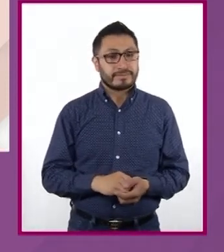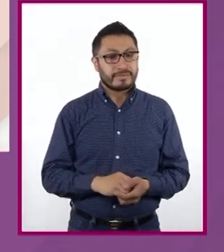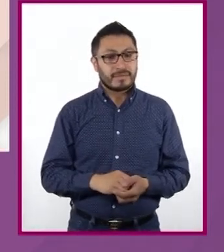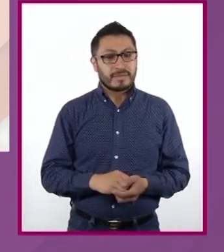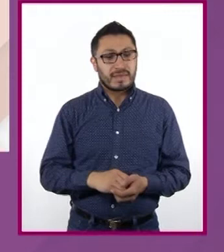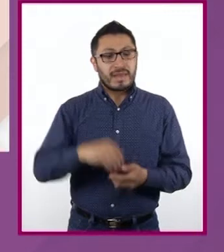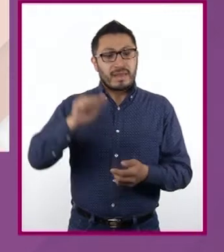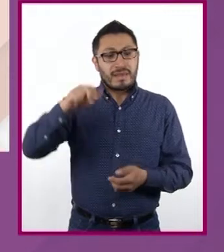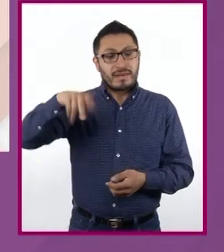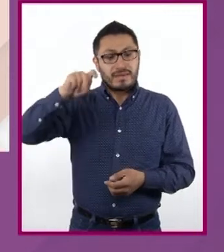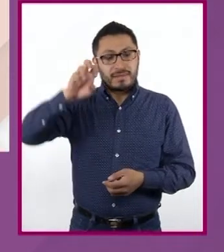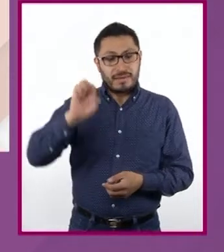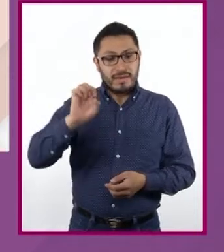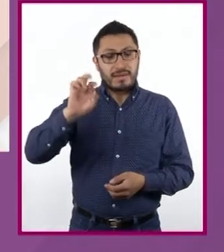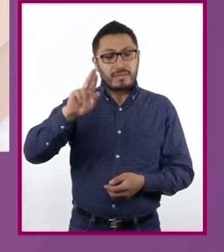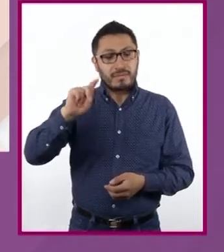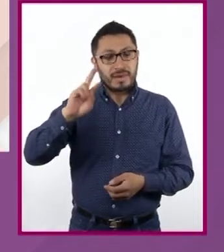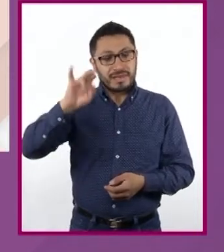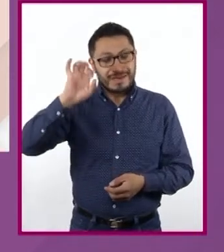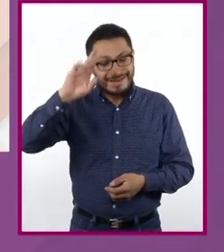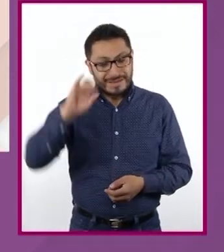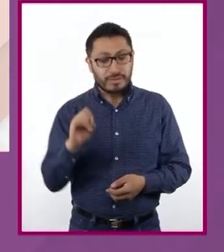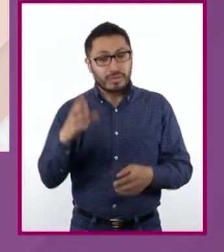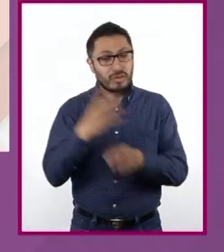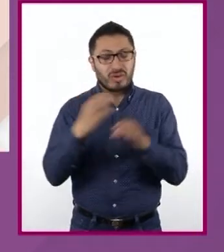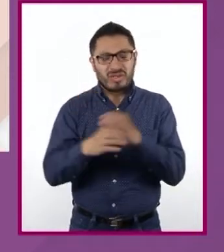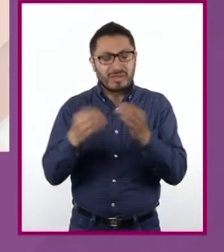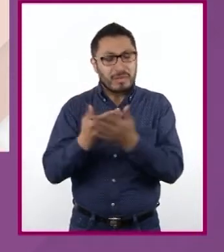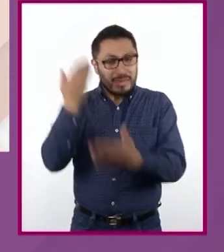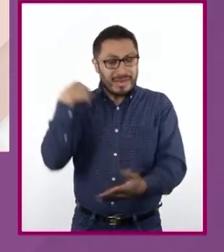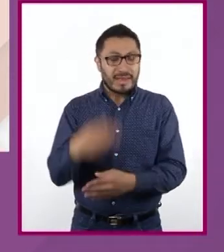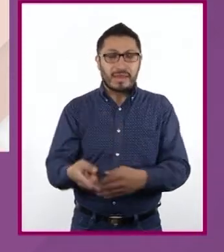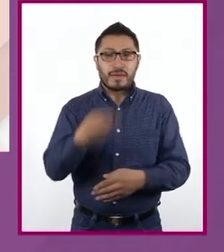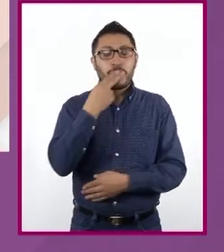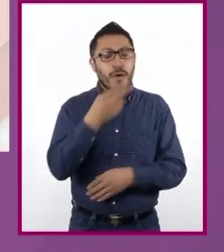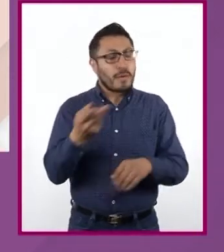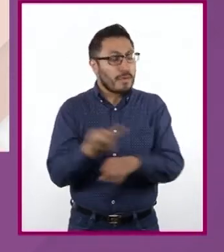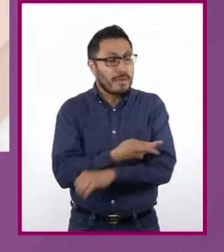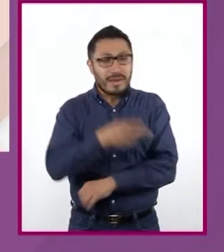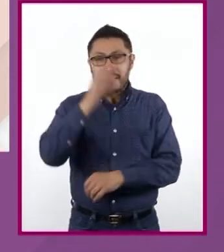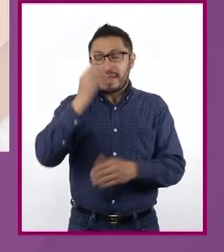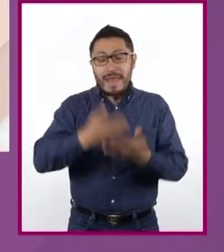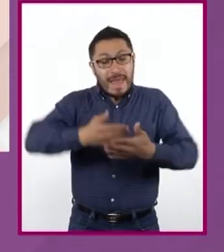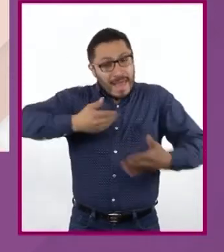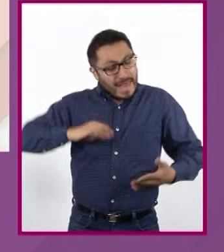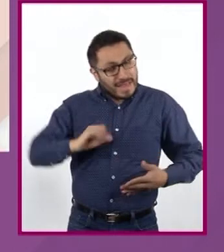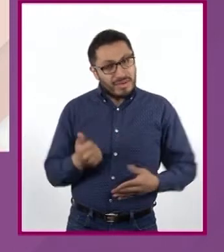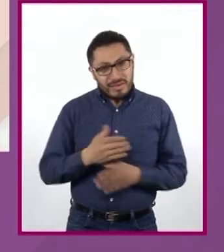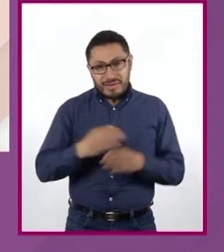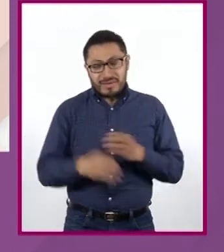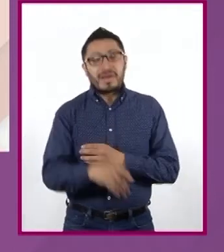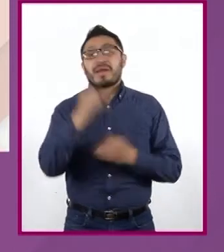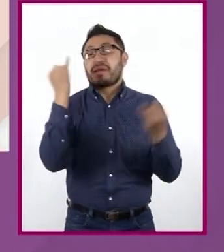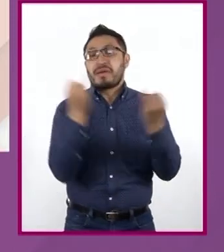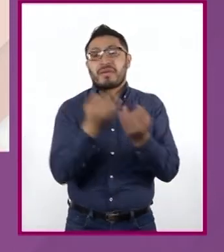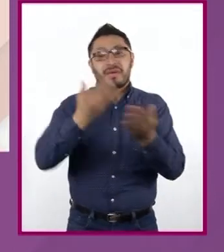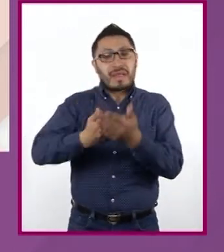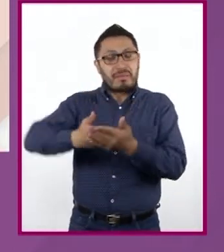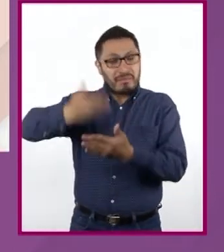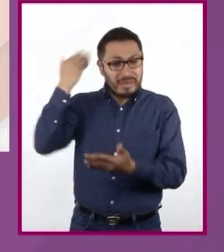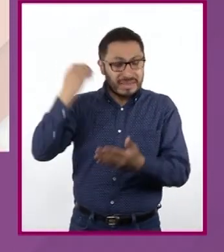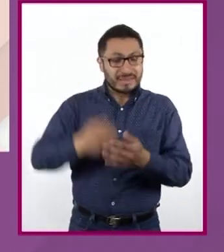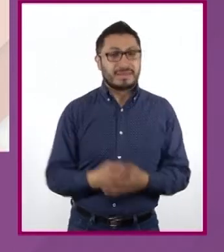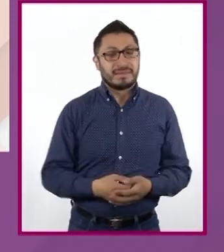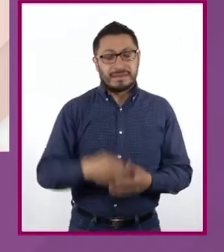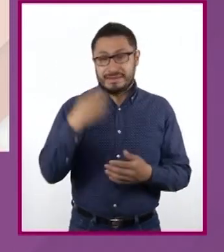Antepretérito. Indica una acción pasada ocurrida inmediatamente antes de otra que también sucedió en el pasado.